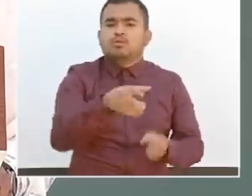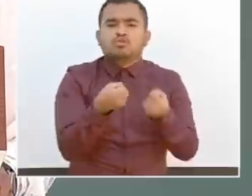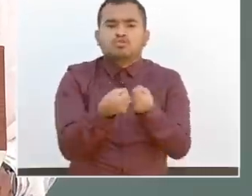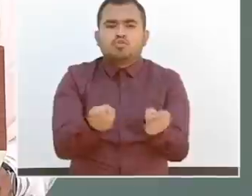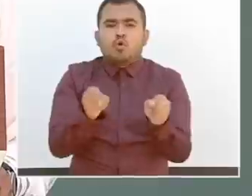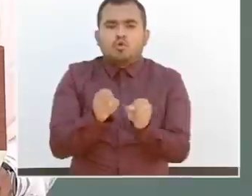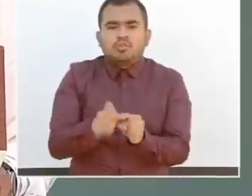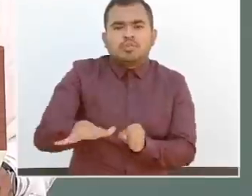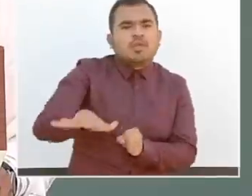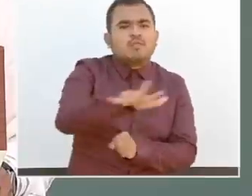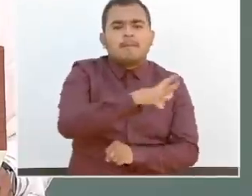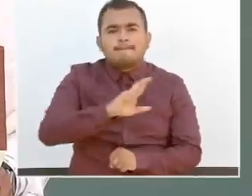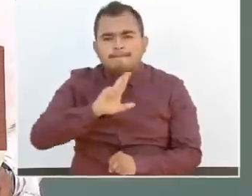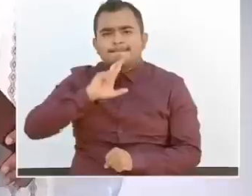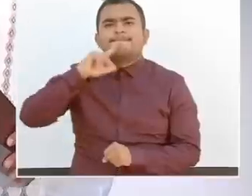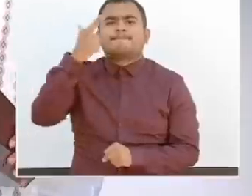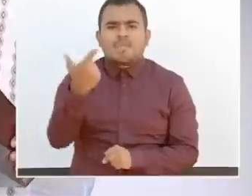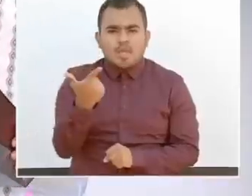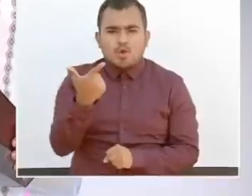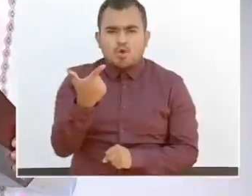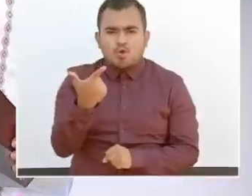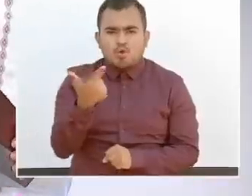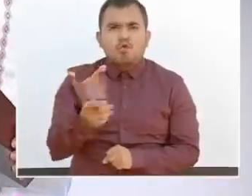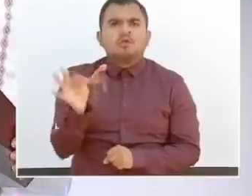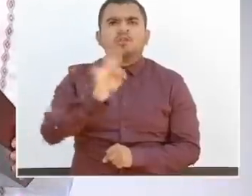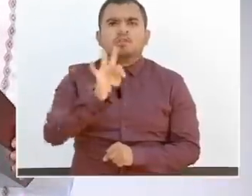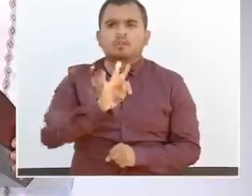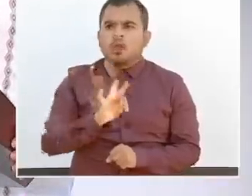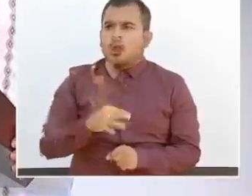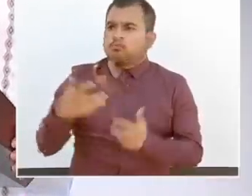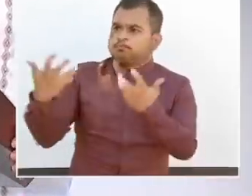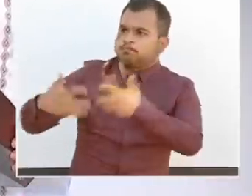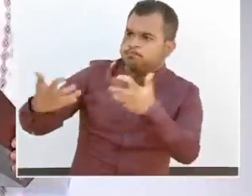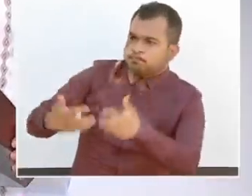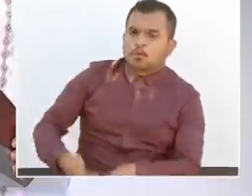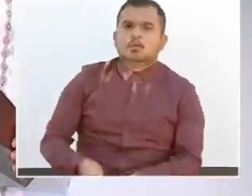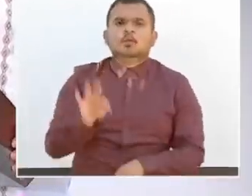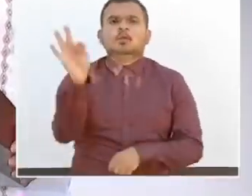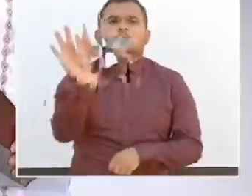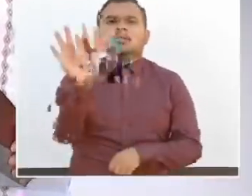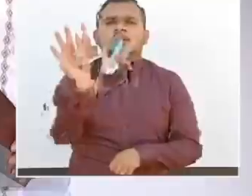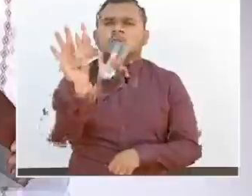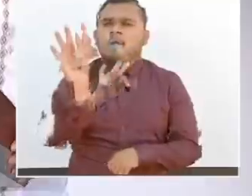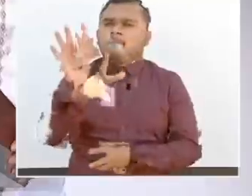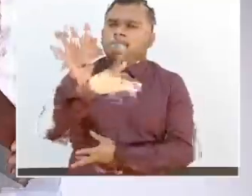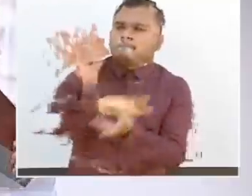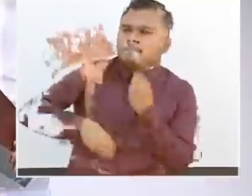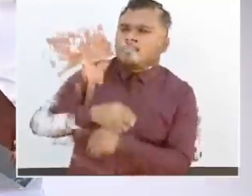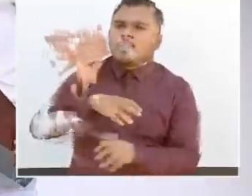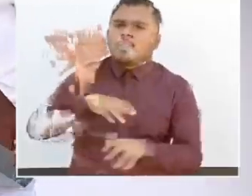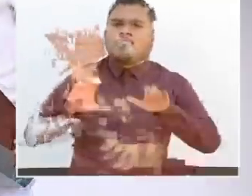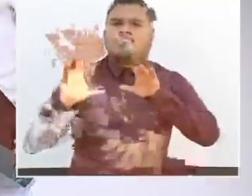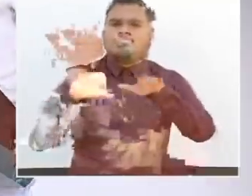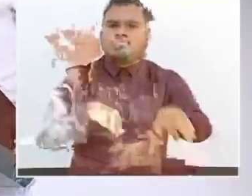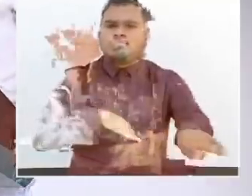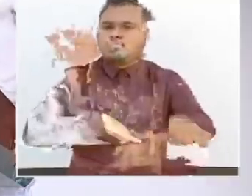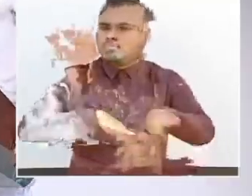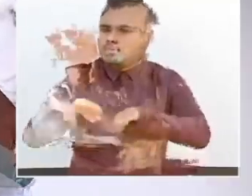Si se impulsan las actividades productivas, si hay empleos, si se atiende a los